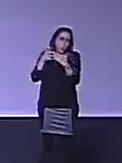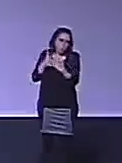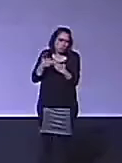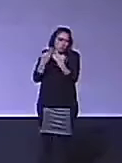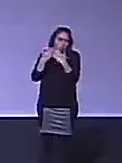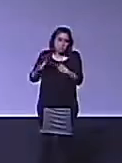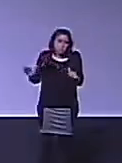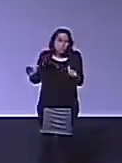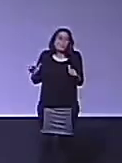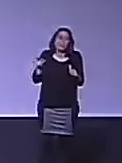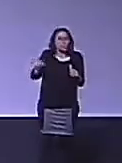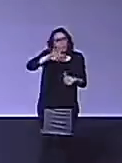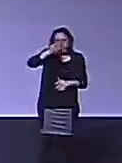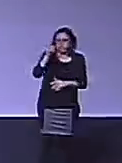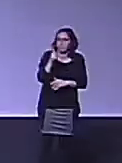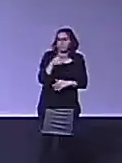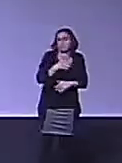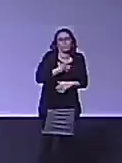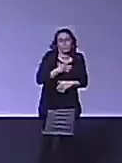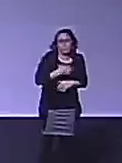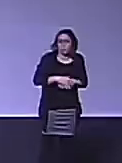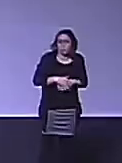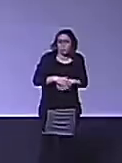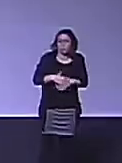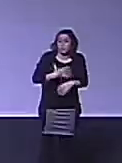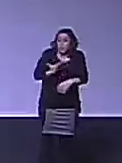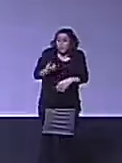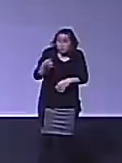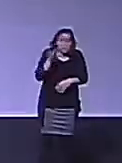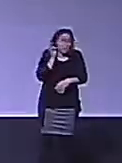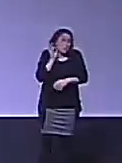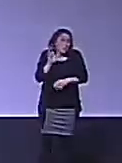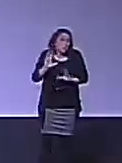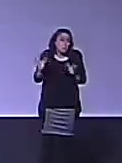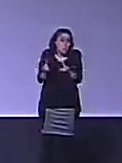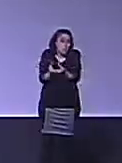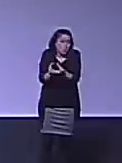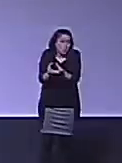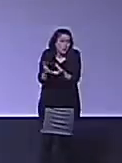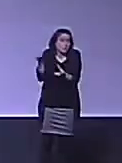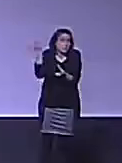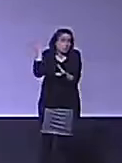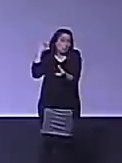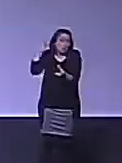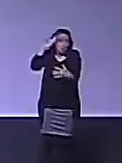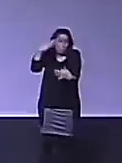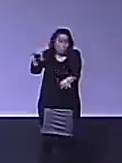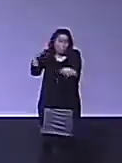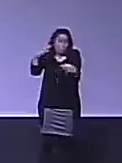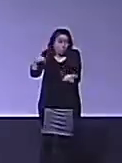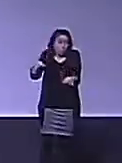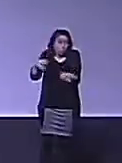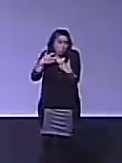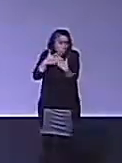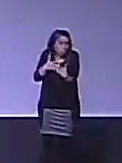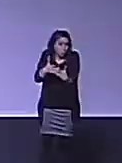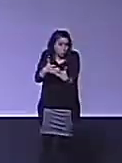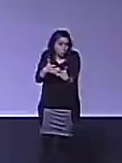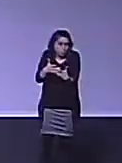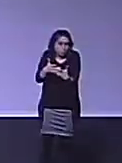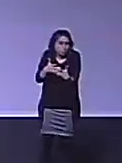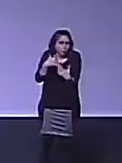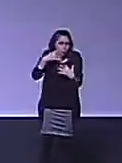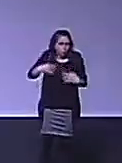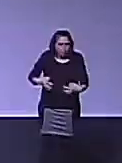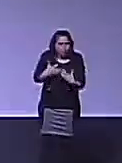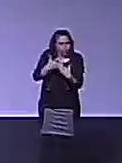aquella batalla y seguramente ni siquiera vosotras erais conscientes de lo que estabais haciendo, seguramente o sí. Pero quiero decir que cuando hemos